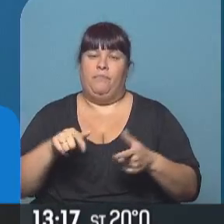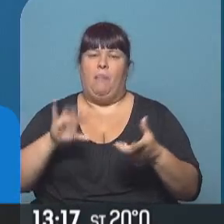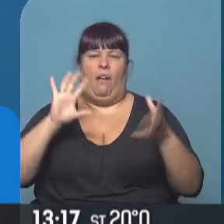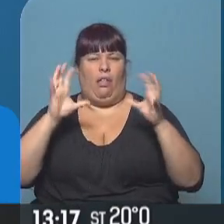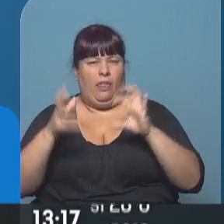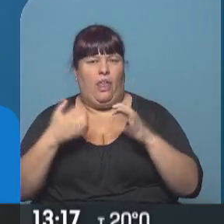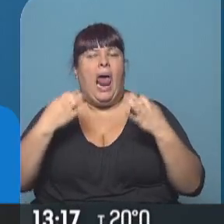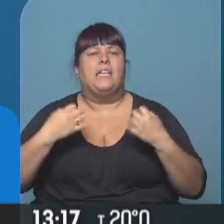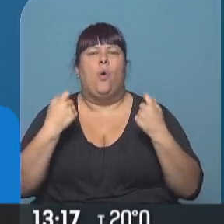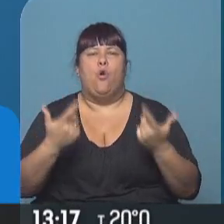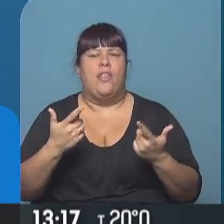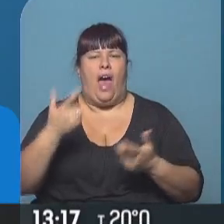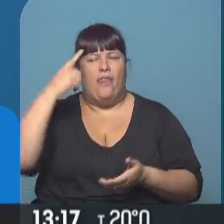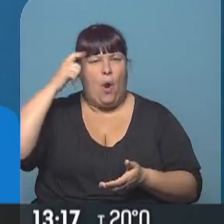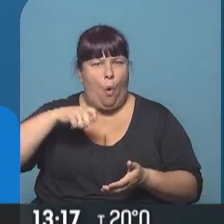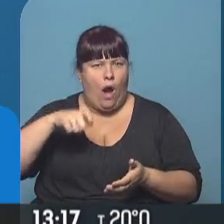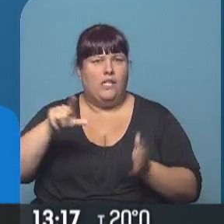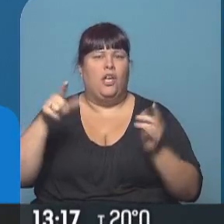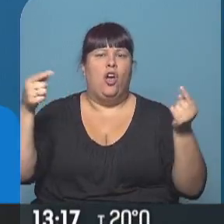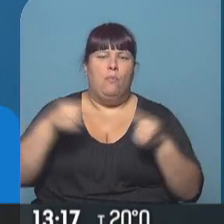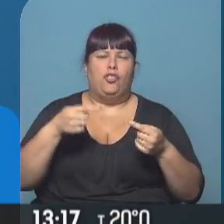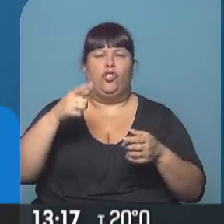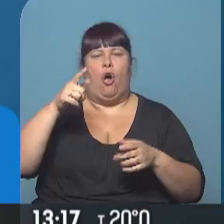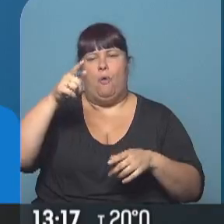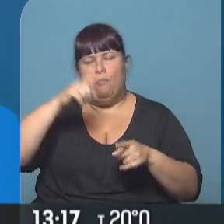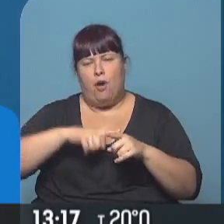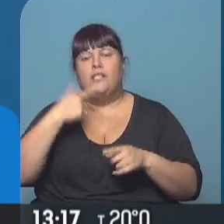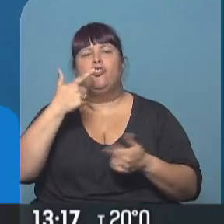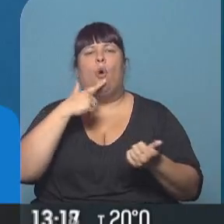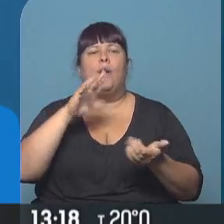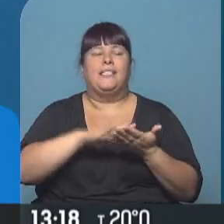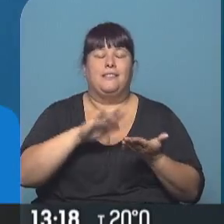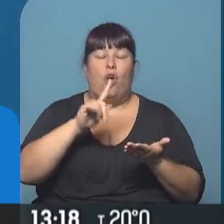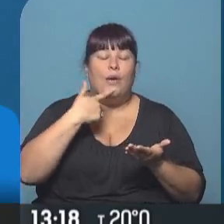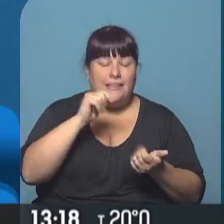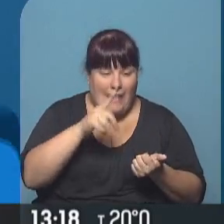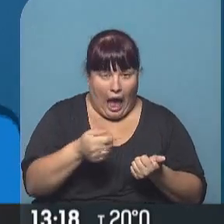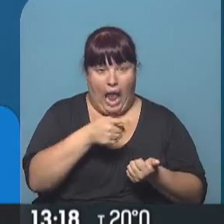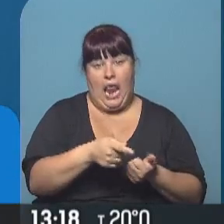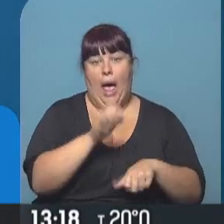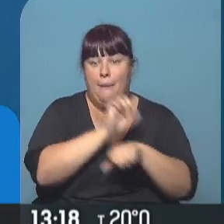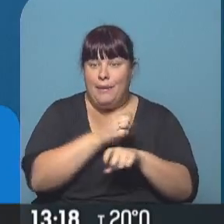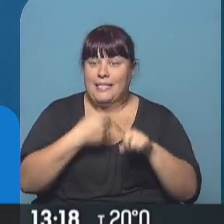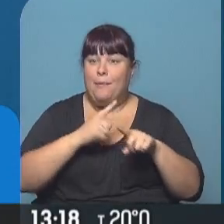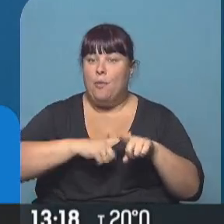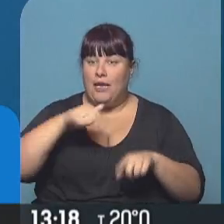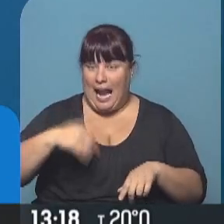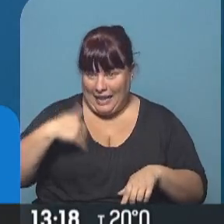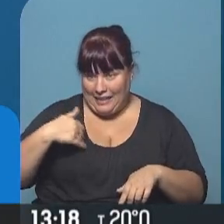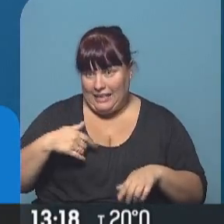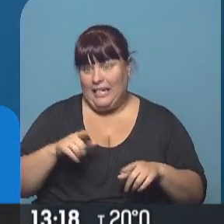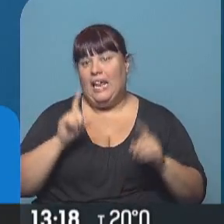de las garantías jurídicas a la oposición política, el caso de Milagro Sala, presa política en la Argentina, es